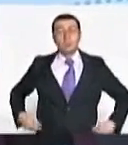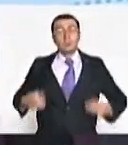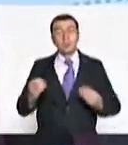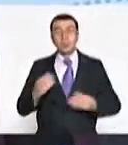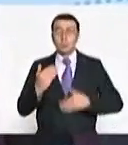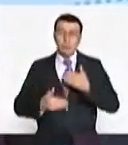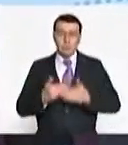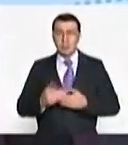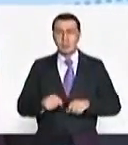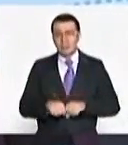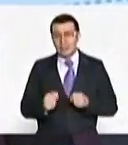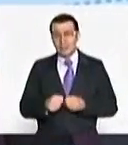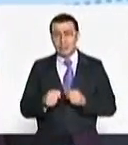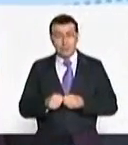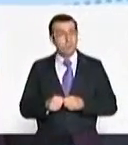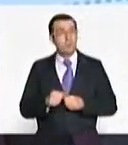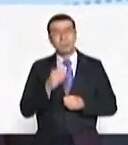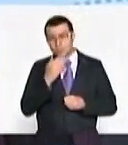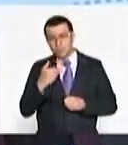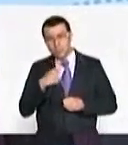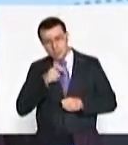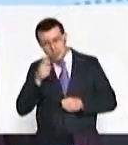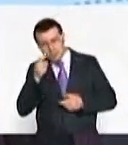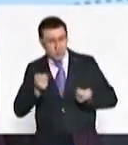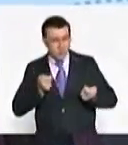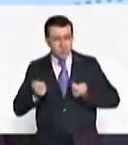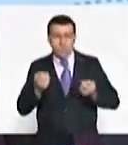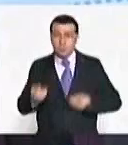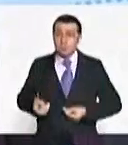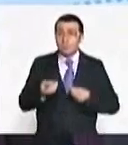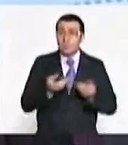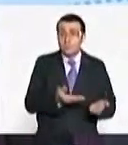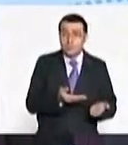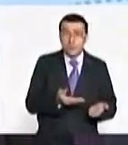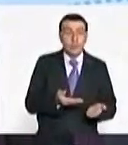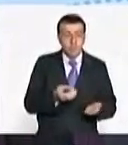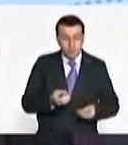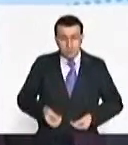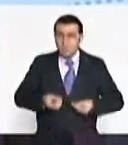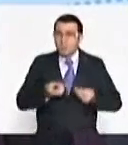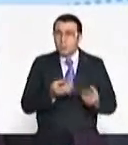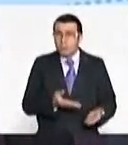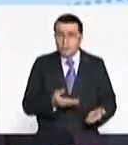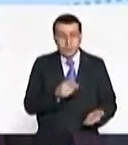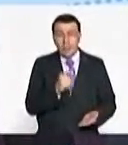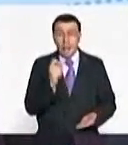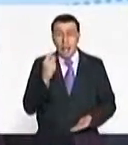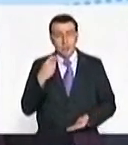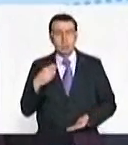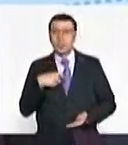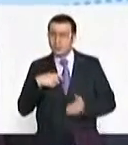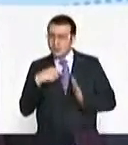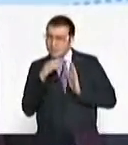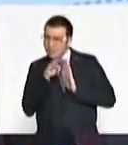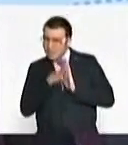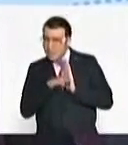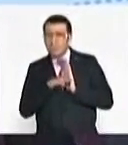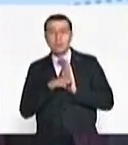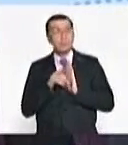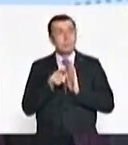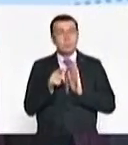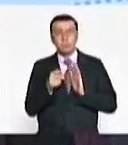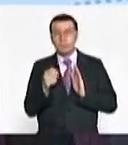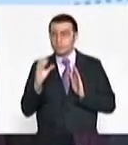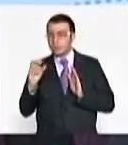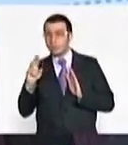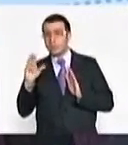dos oligoelementos. Entonces, si nosotros hacemos una reposición adecuada y le formulamos un producto que tenga los niveles mínimos de suplementación de